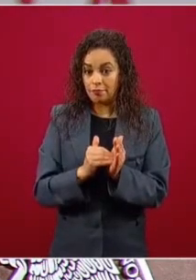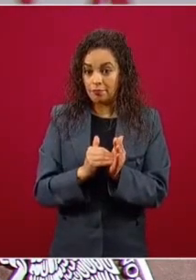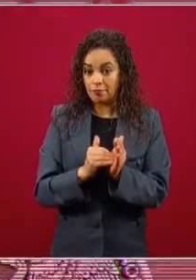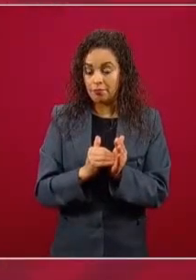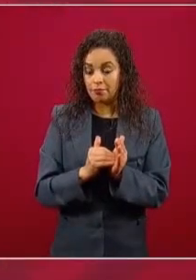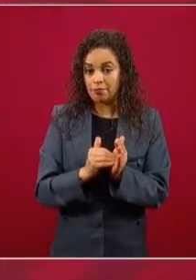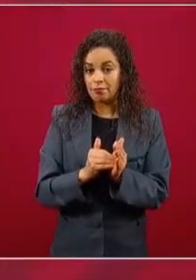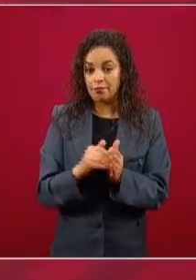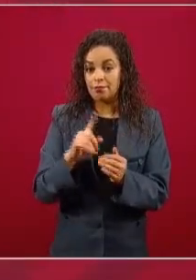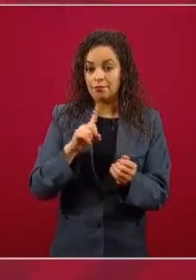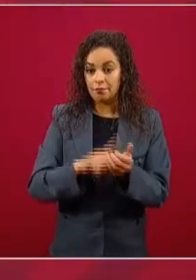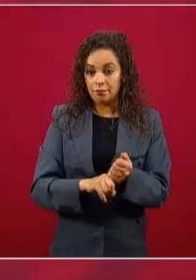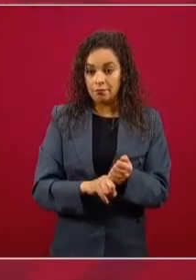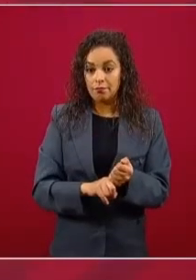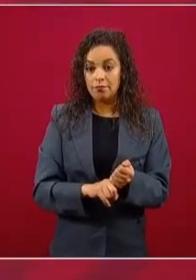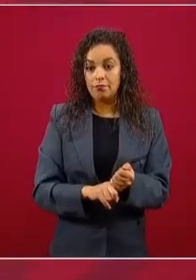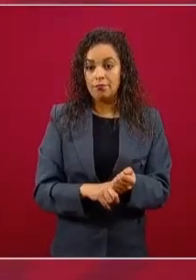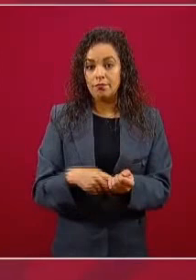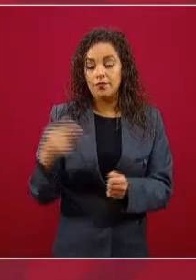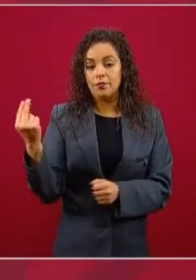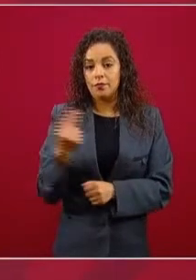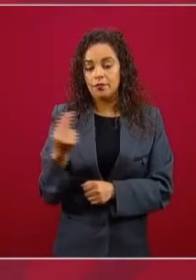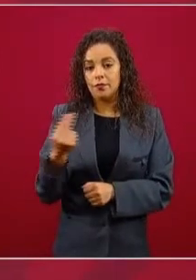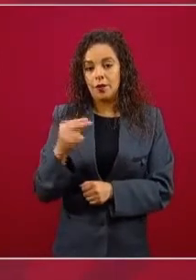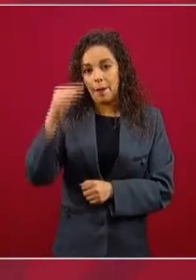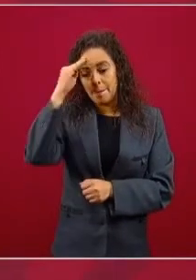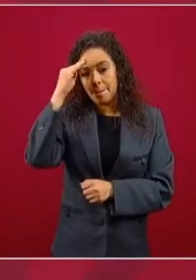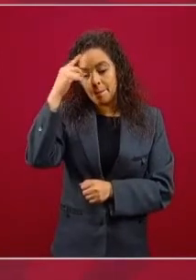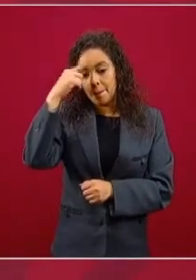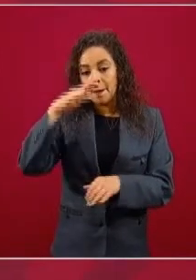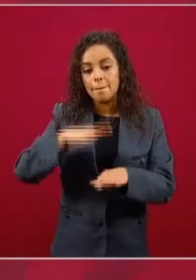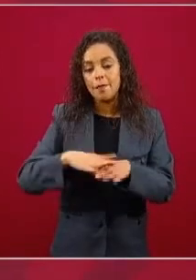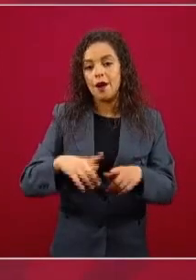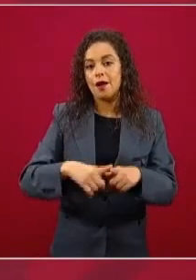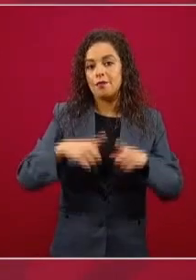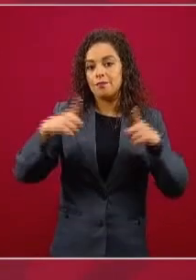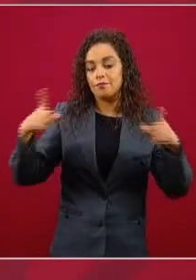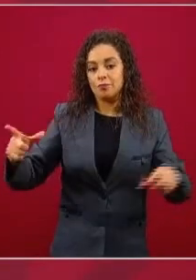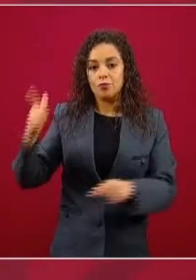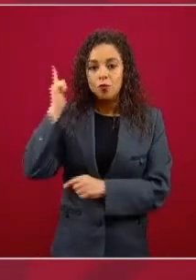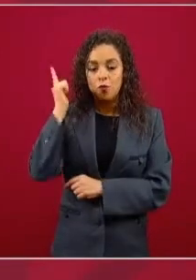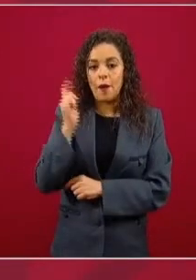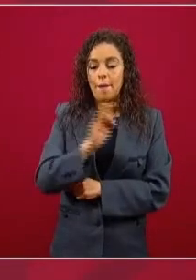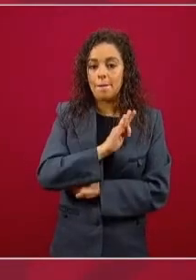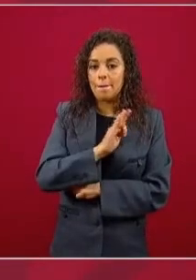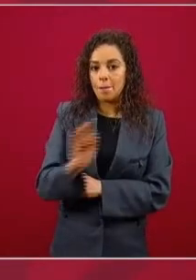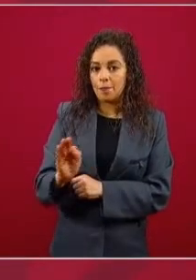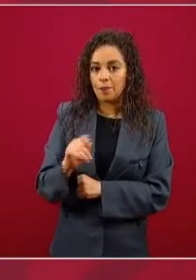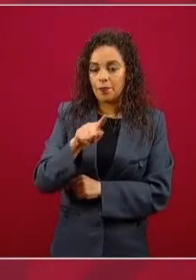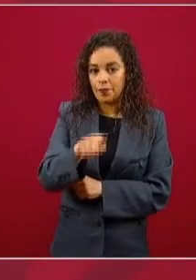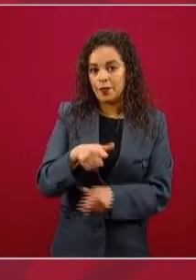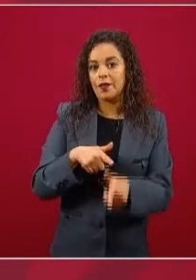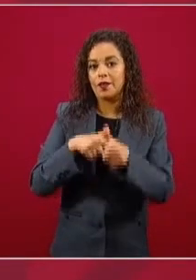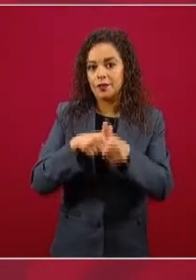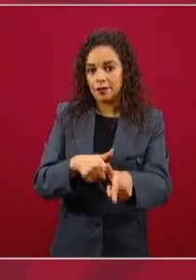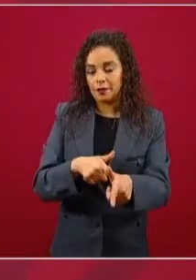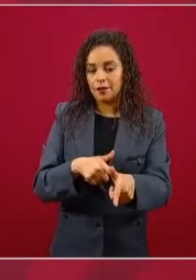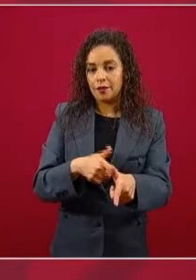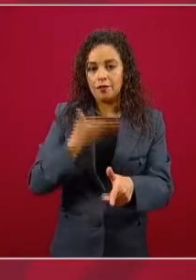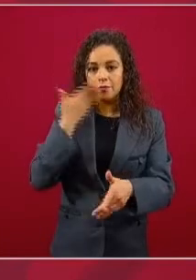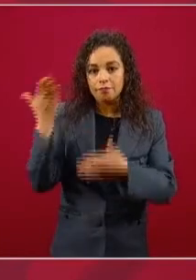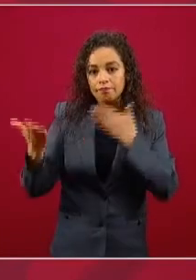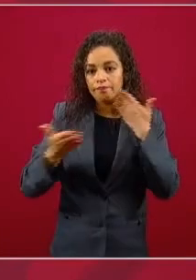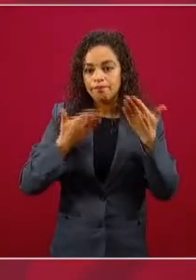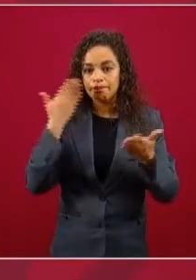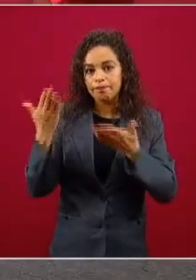ampliar las posibilidades de que estudien, porque también se fue perdiendo